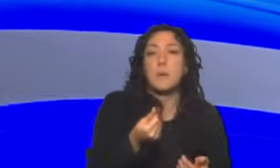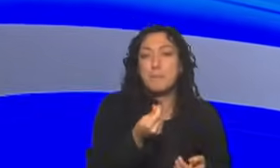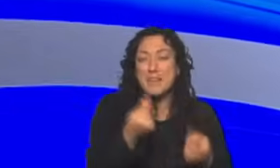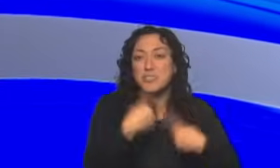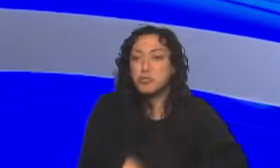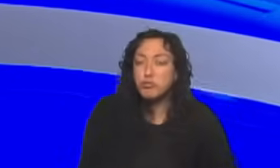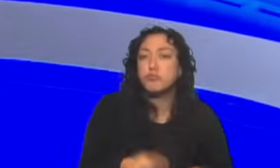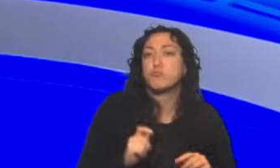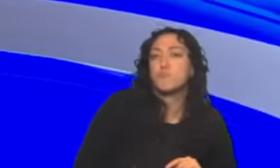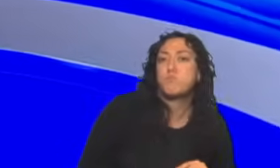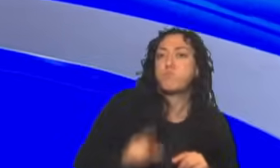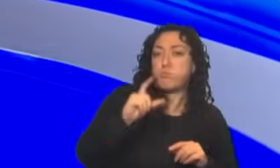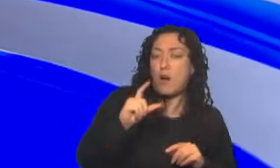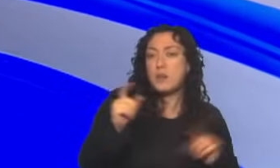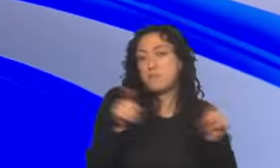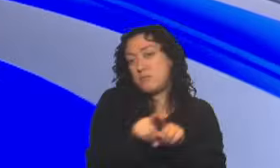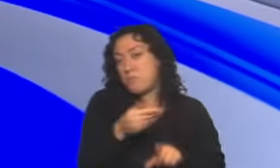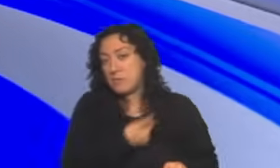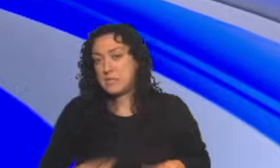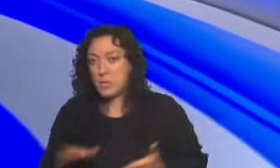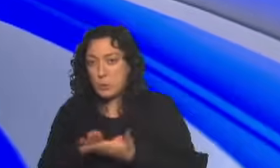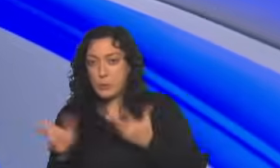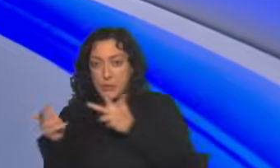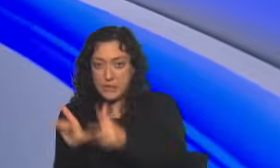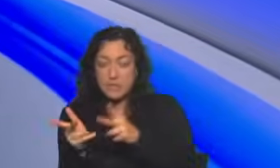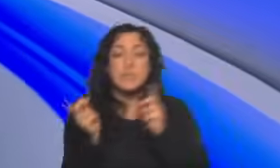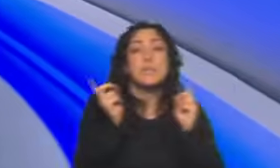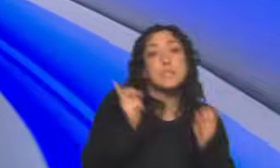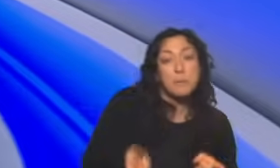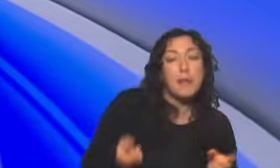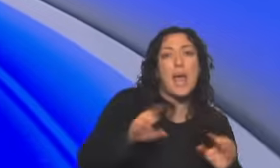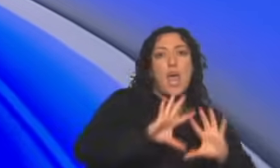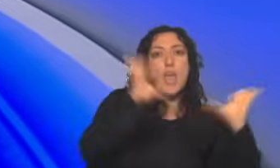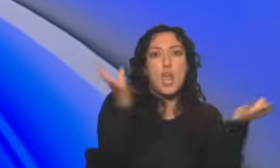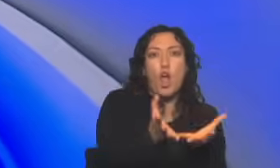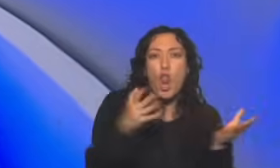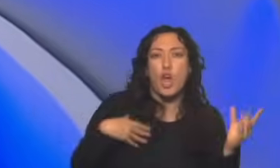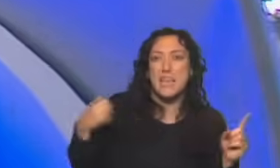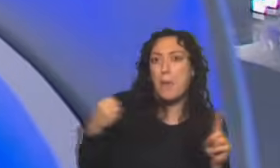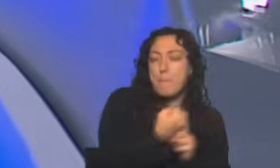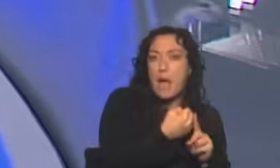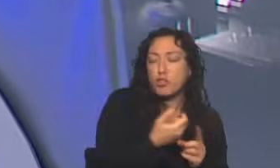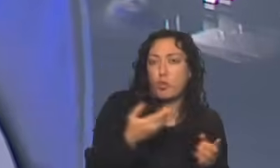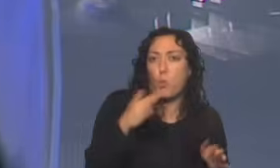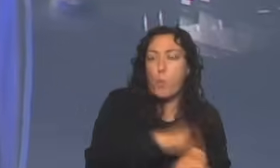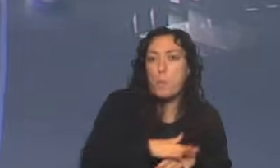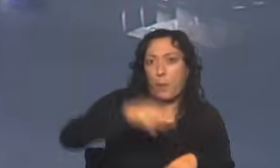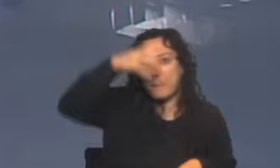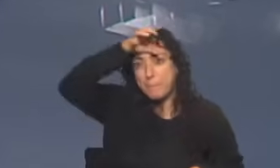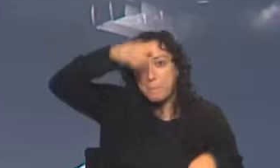de vida, como ya también lo decía el nuevo presidente, más el impacto ecológico de esta gran minera,